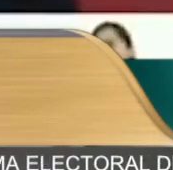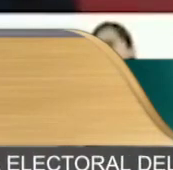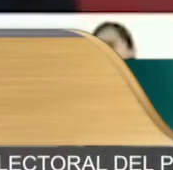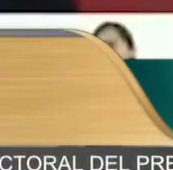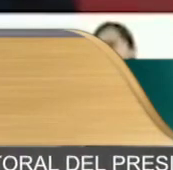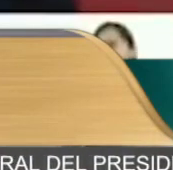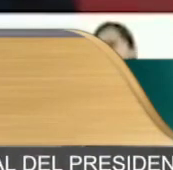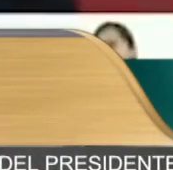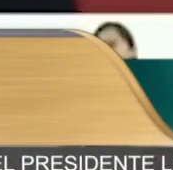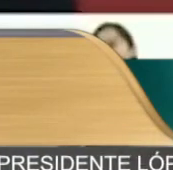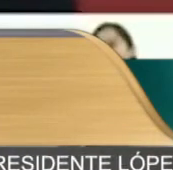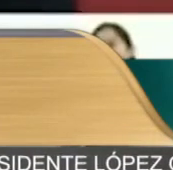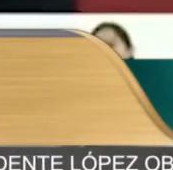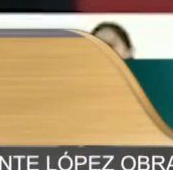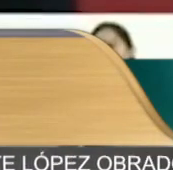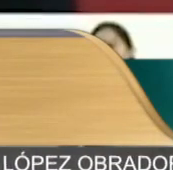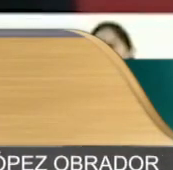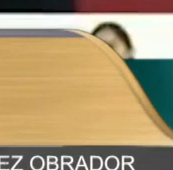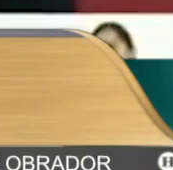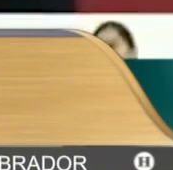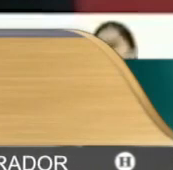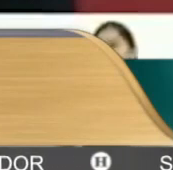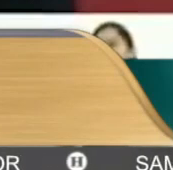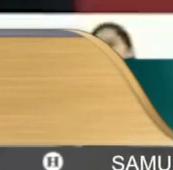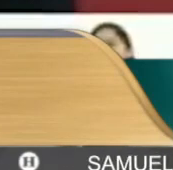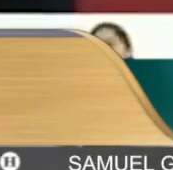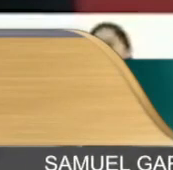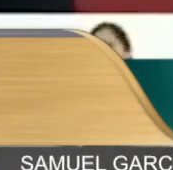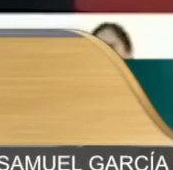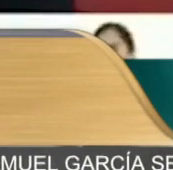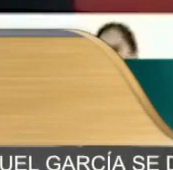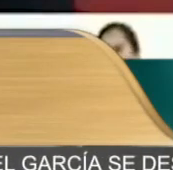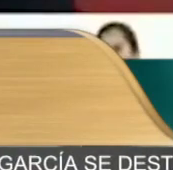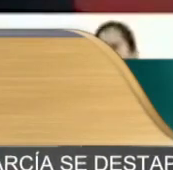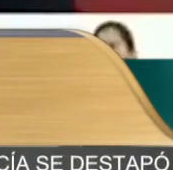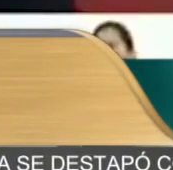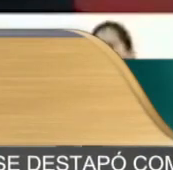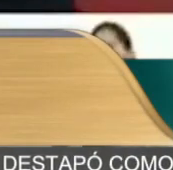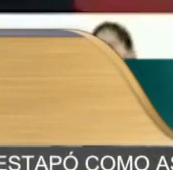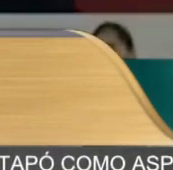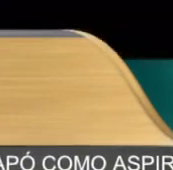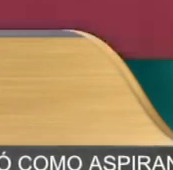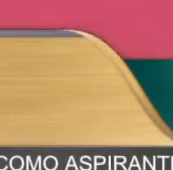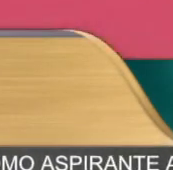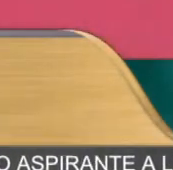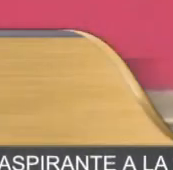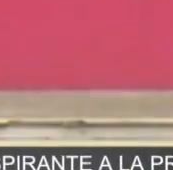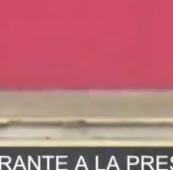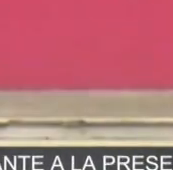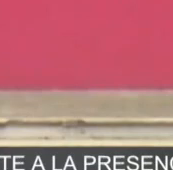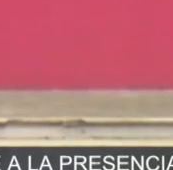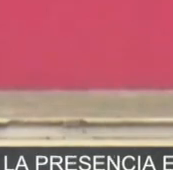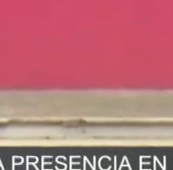personal, particularmente la oposición que pone las quejas y también pues el Instituto Nacional Electoral. Pese a